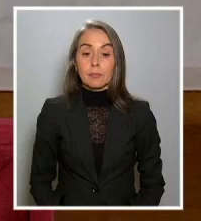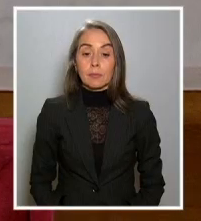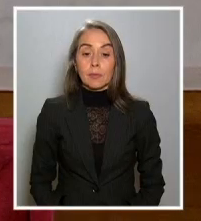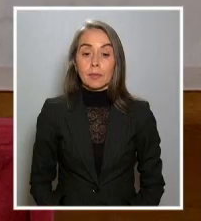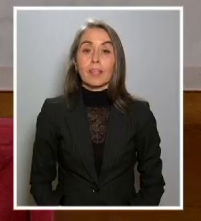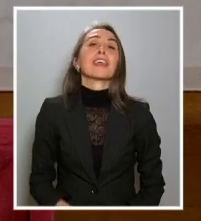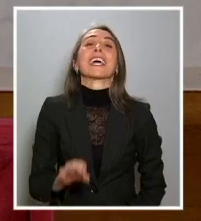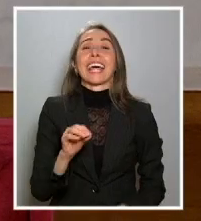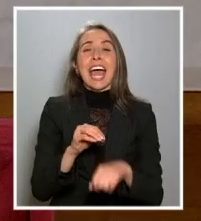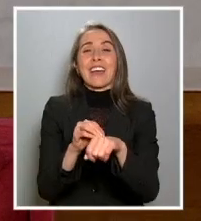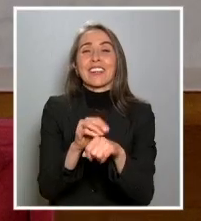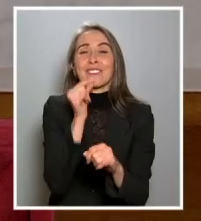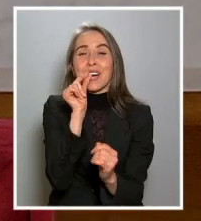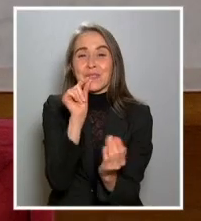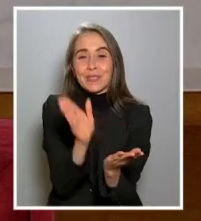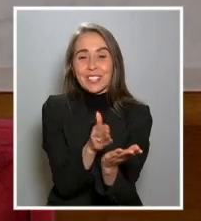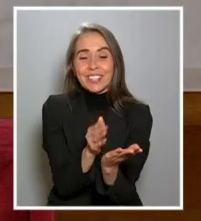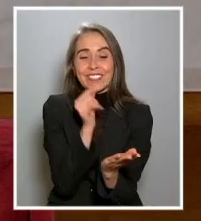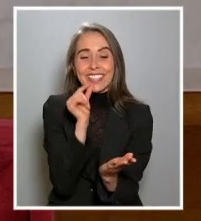Queda poquito.